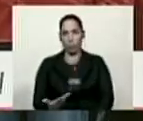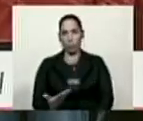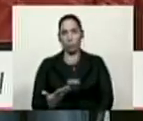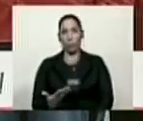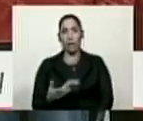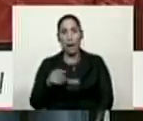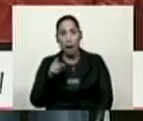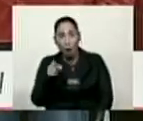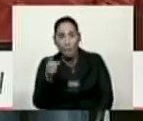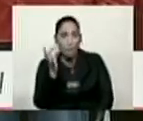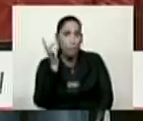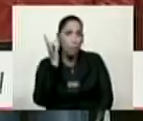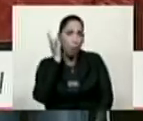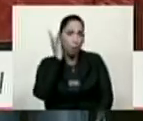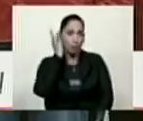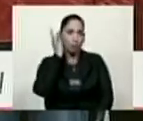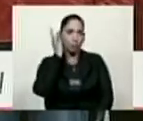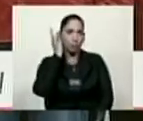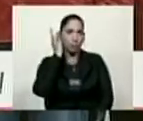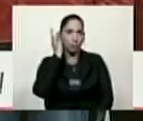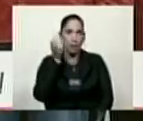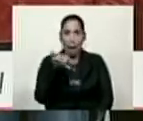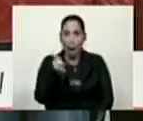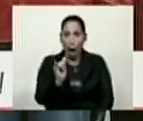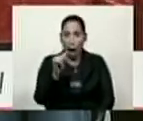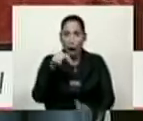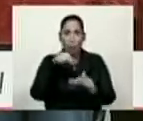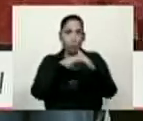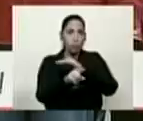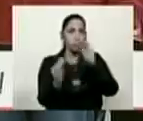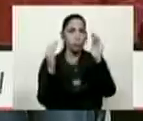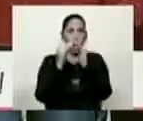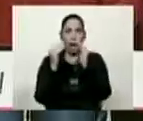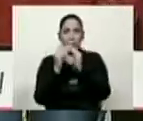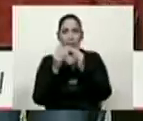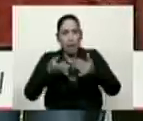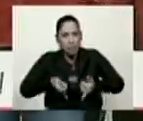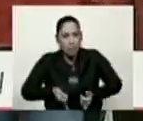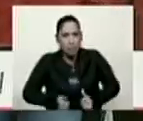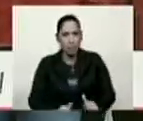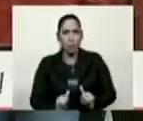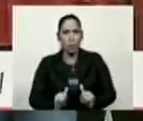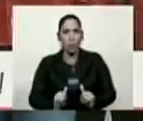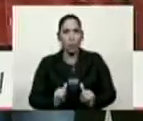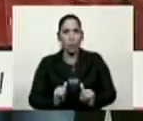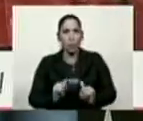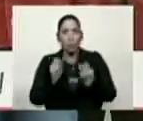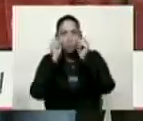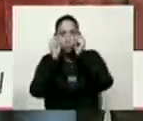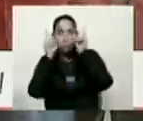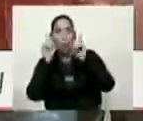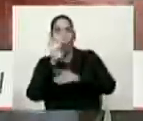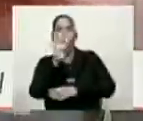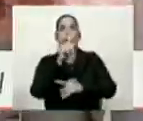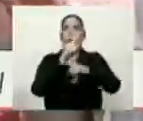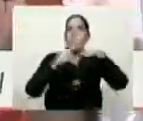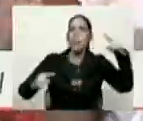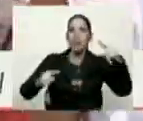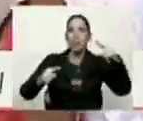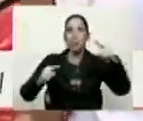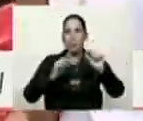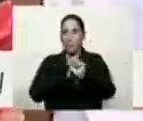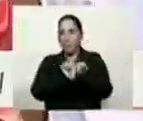Esas mujeres que están en sus casas con sus muchachos, que se paran a las 4:30 de la mañana, a las 4 de la